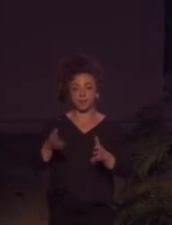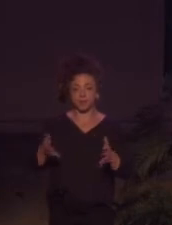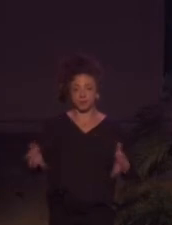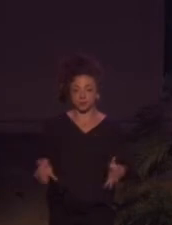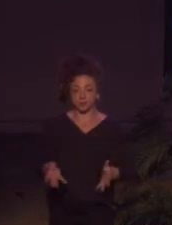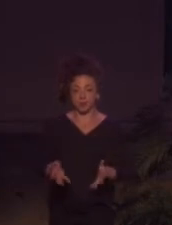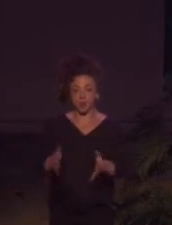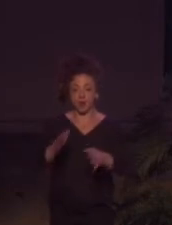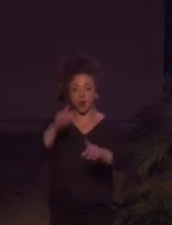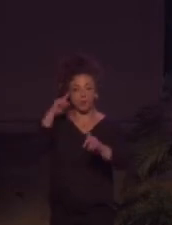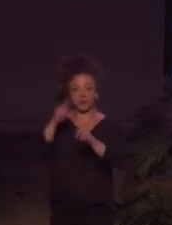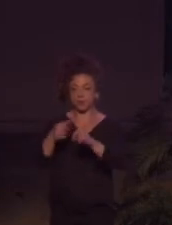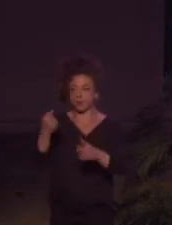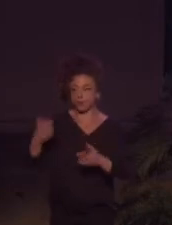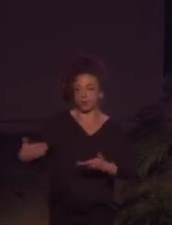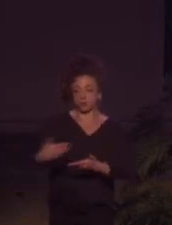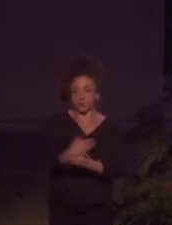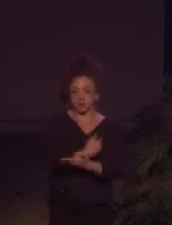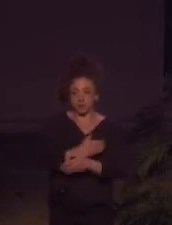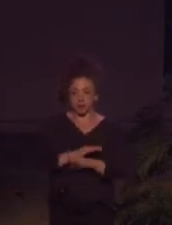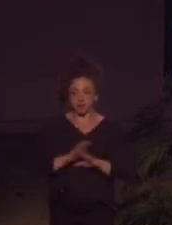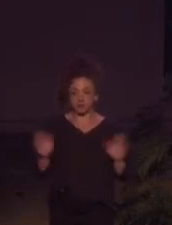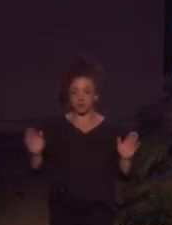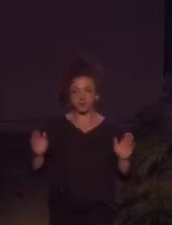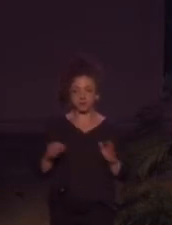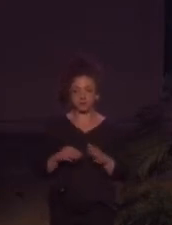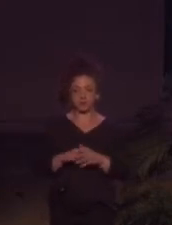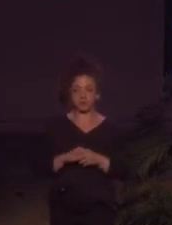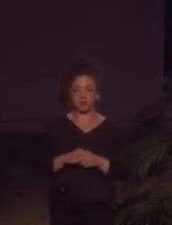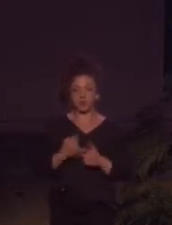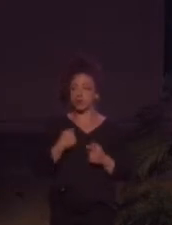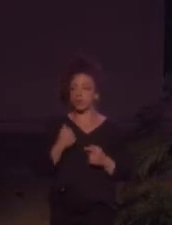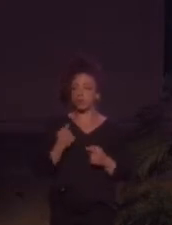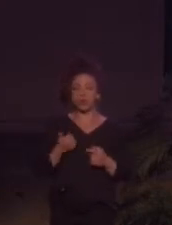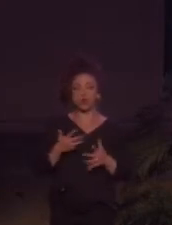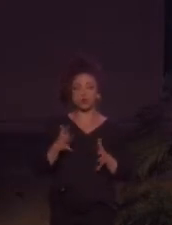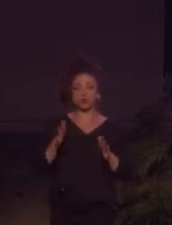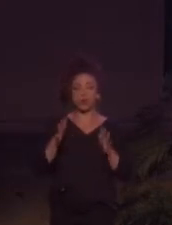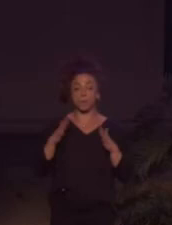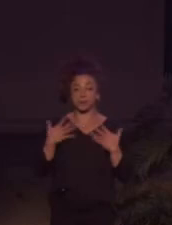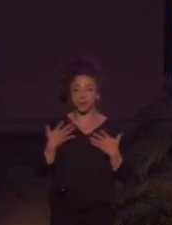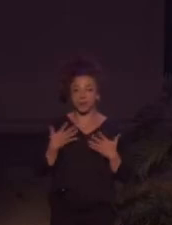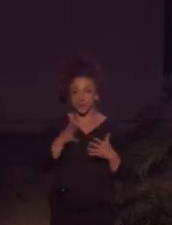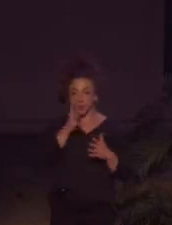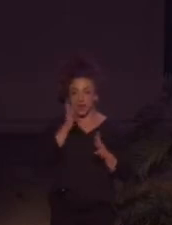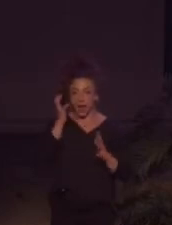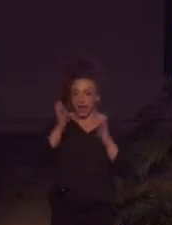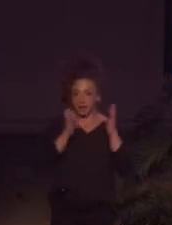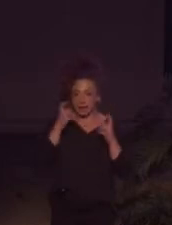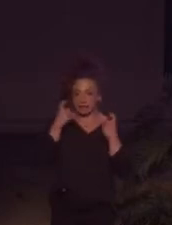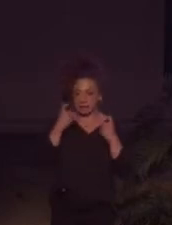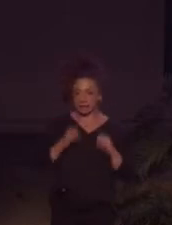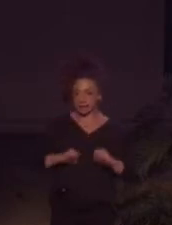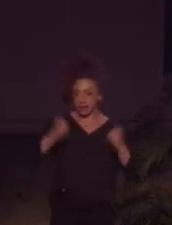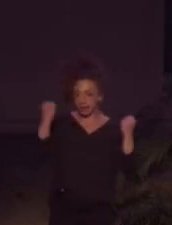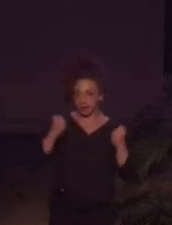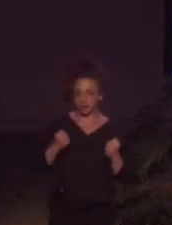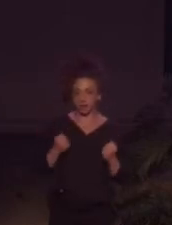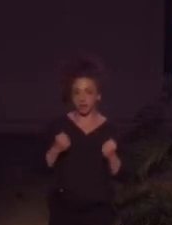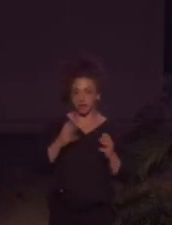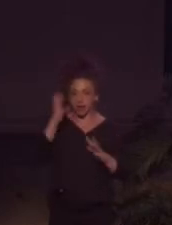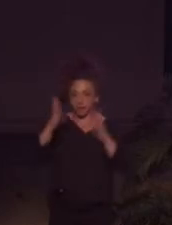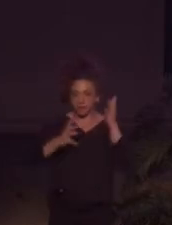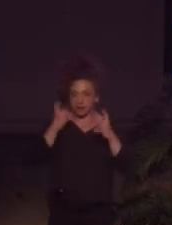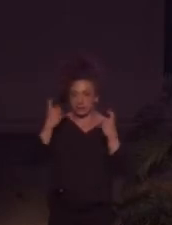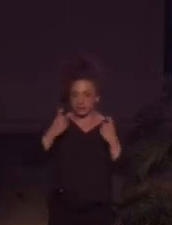saiakera hori askatuak izatekoak. Askotan ez dutela lortzen, ze beraien gain dagoen boterea izugarrea da, ez? Baina badaudela